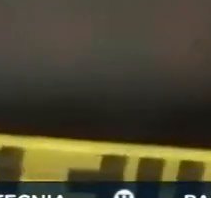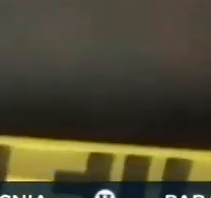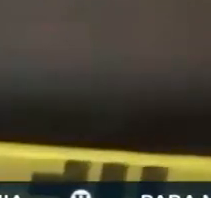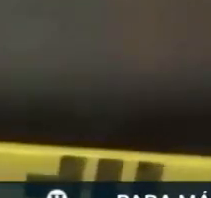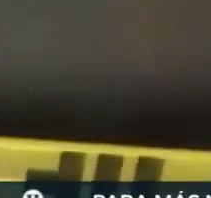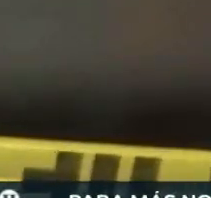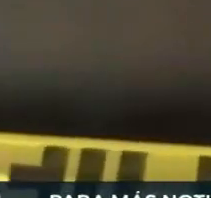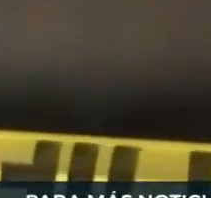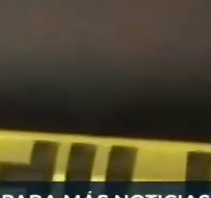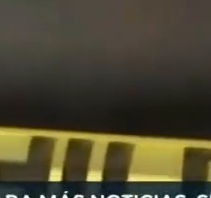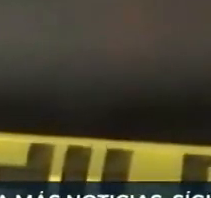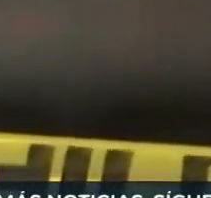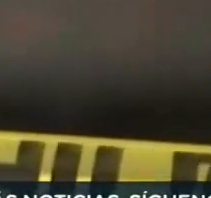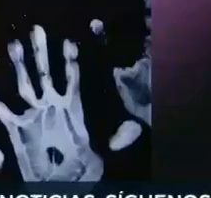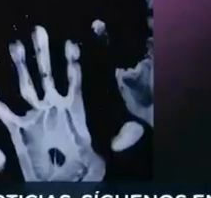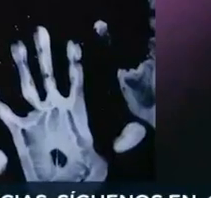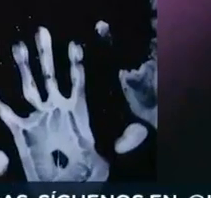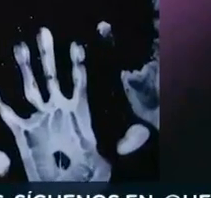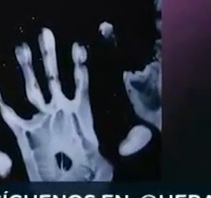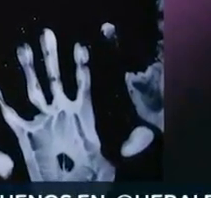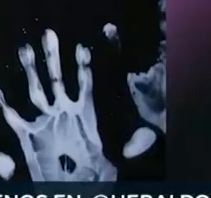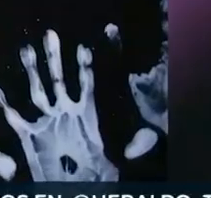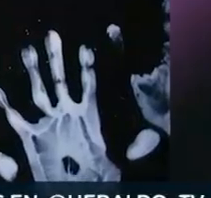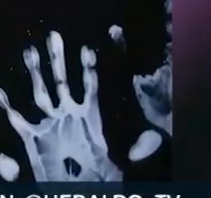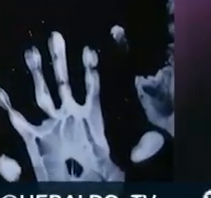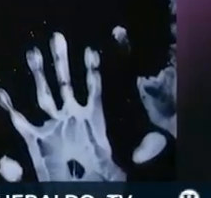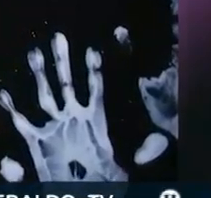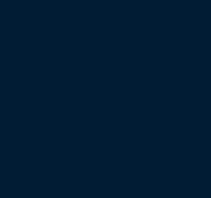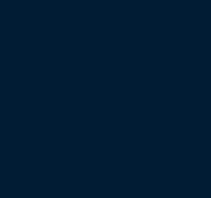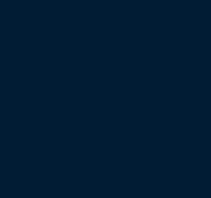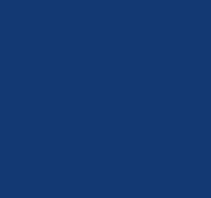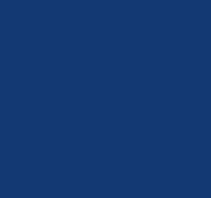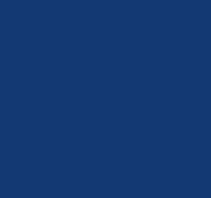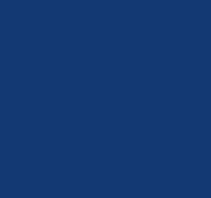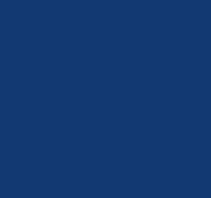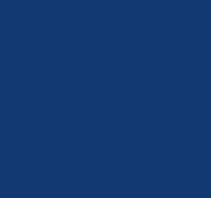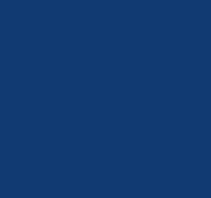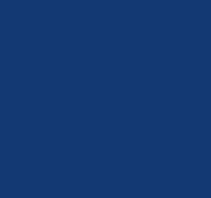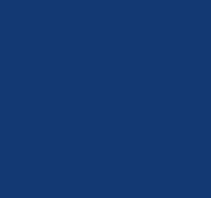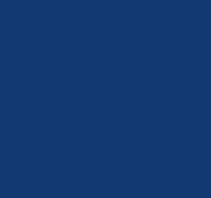feminicidio registrados en lo que va del 2024. Marco Fragoso para Heraldo Media Group.